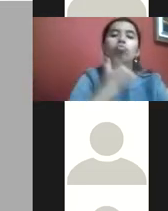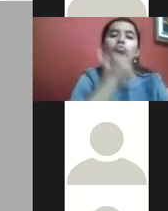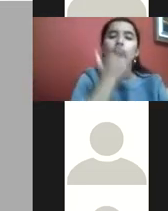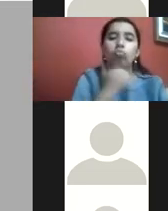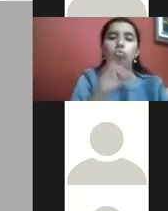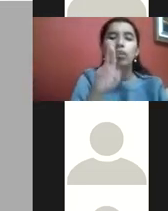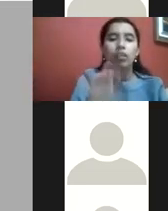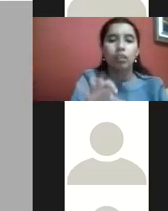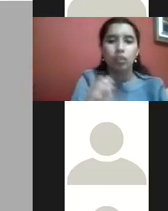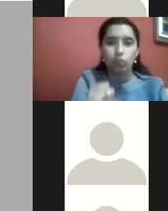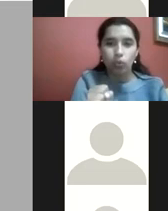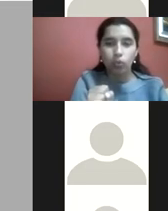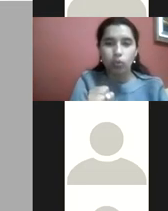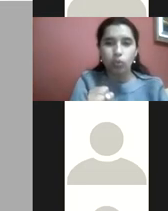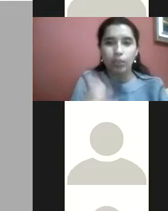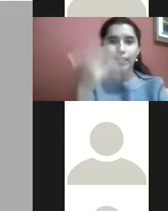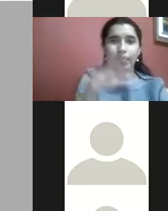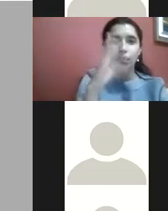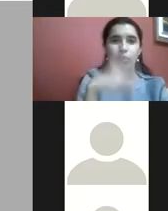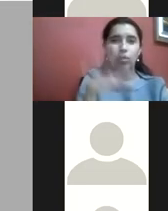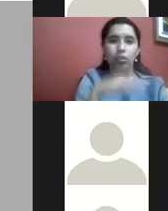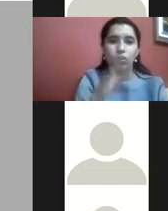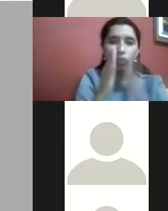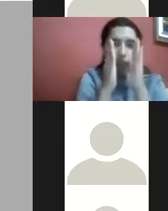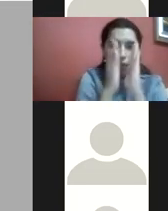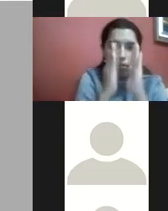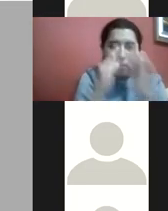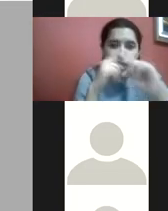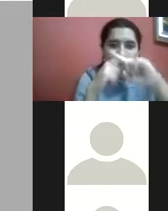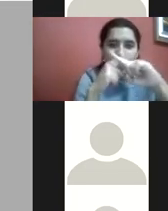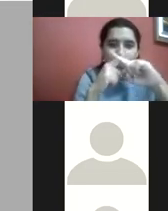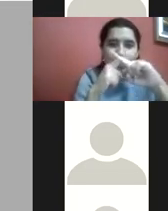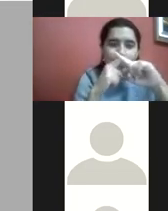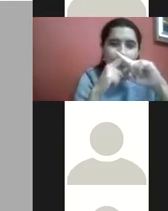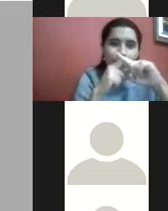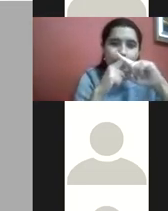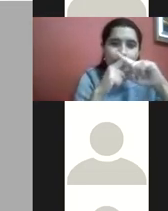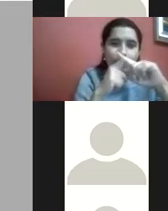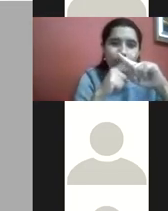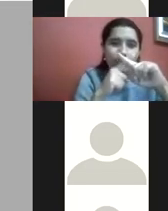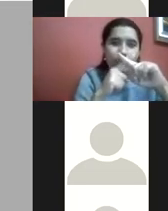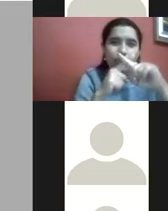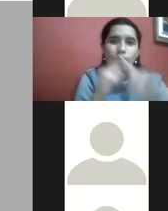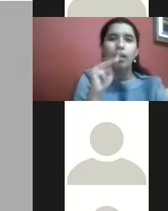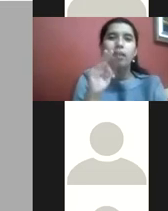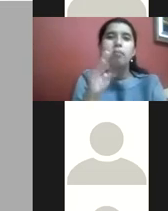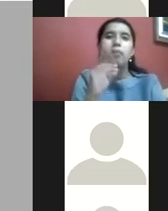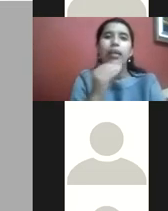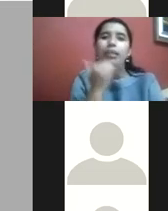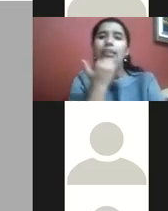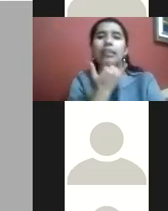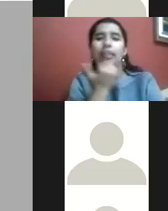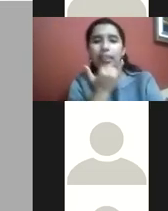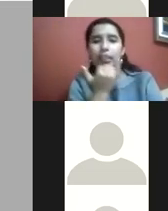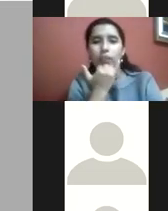hace que la estimación puntual quede en medio y con el margen de error lo que hacemos es como considerar una